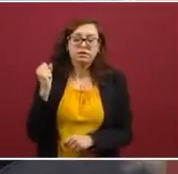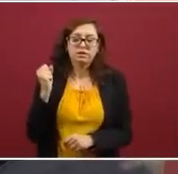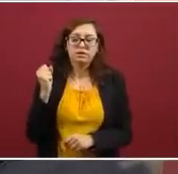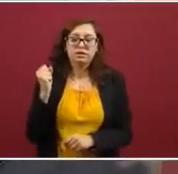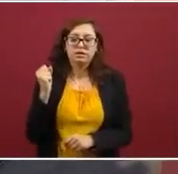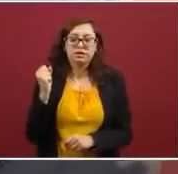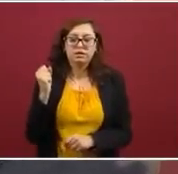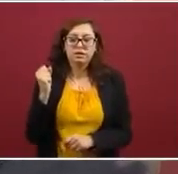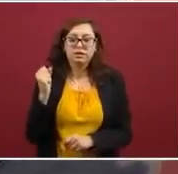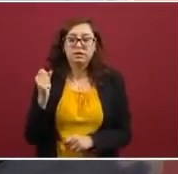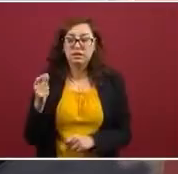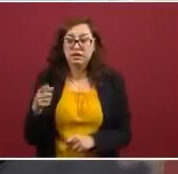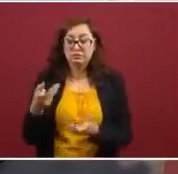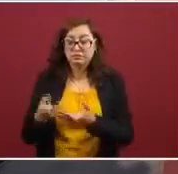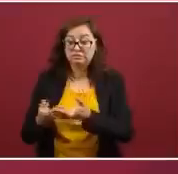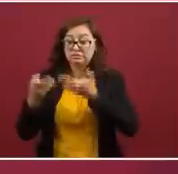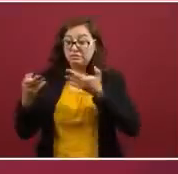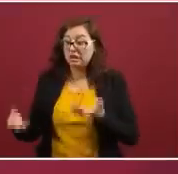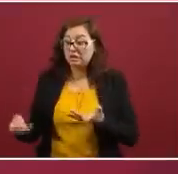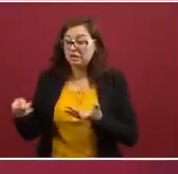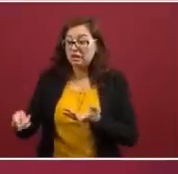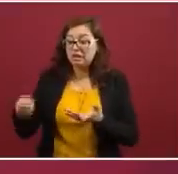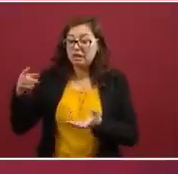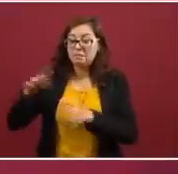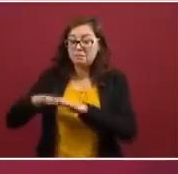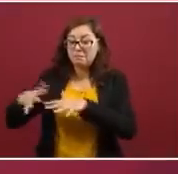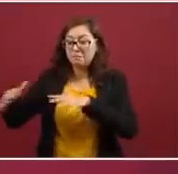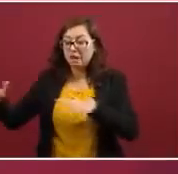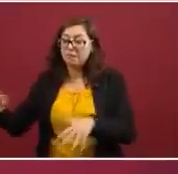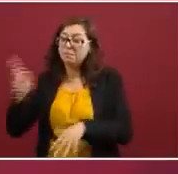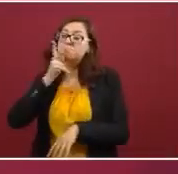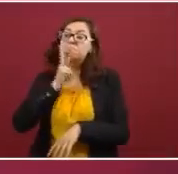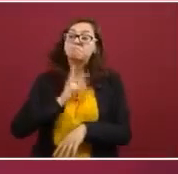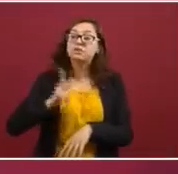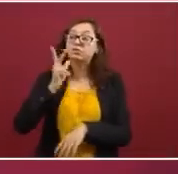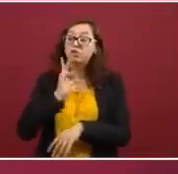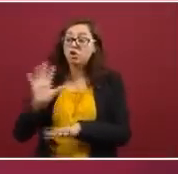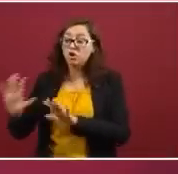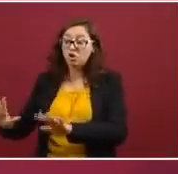todas las reservas de petróleo, no les alcanzó